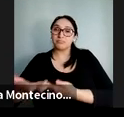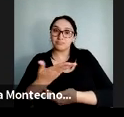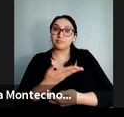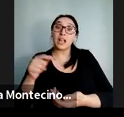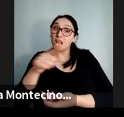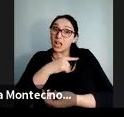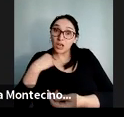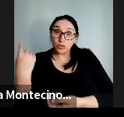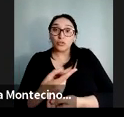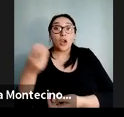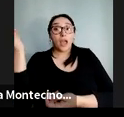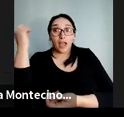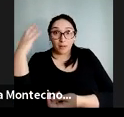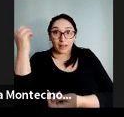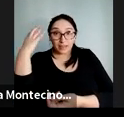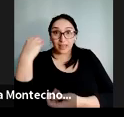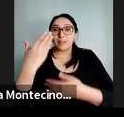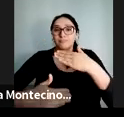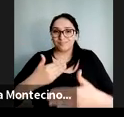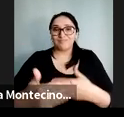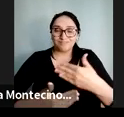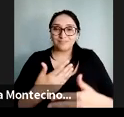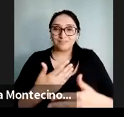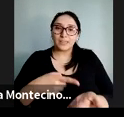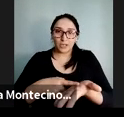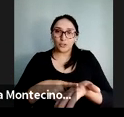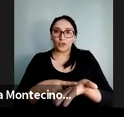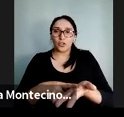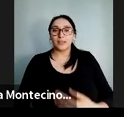lo que podamos ir hablando constantemente.